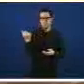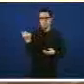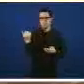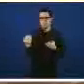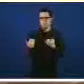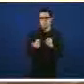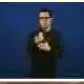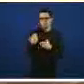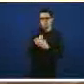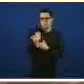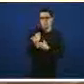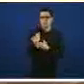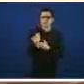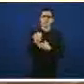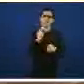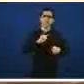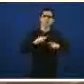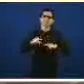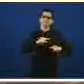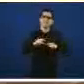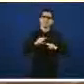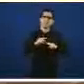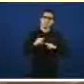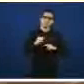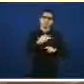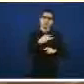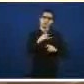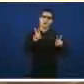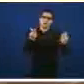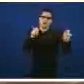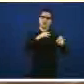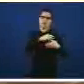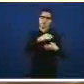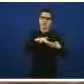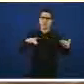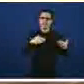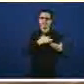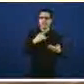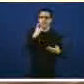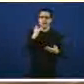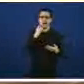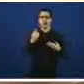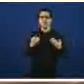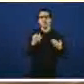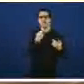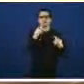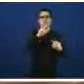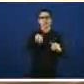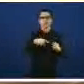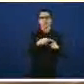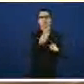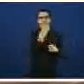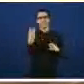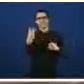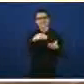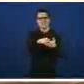recoñecía que tiña 43.000 clientes afectados e pedíalles paciencia Cremos que non